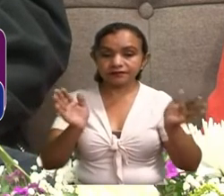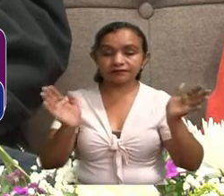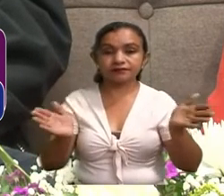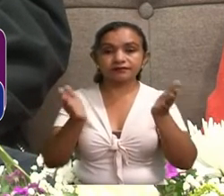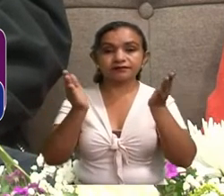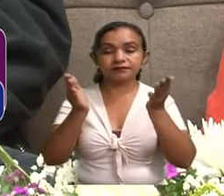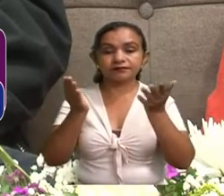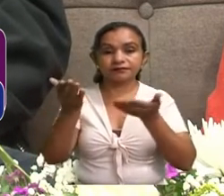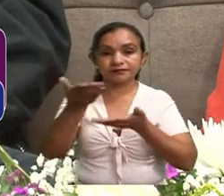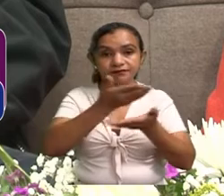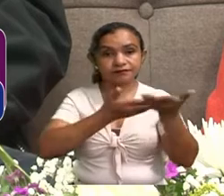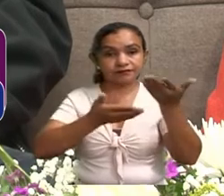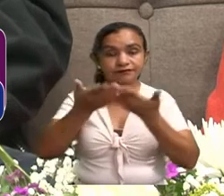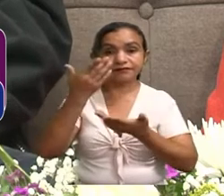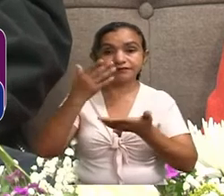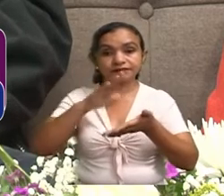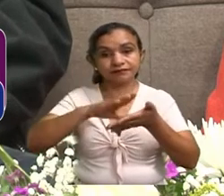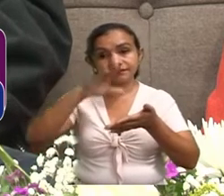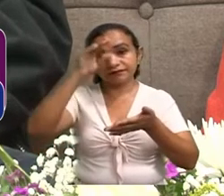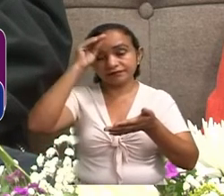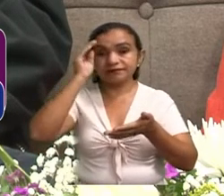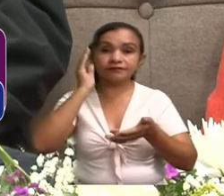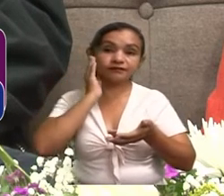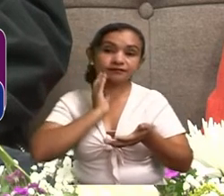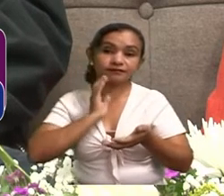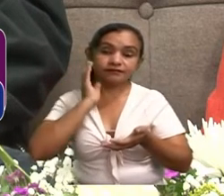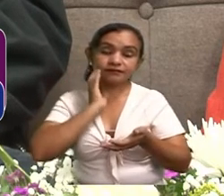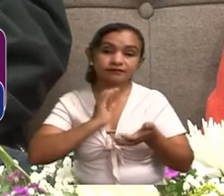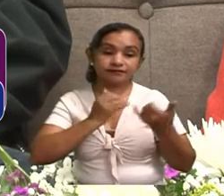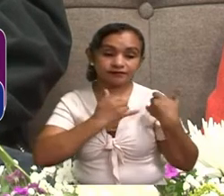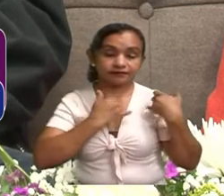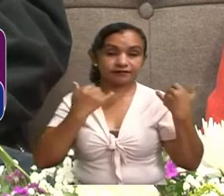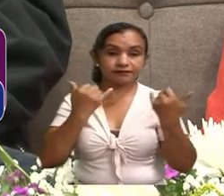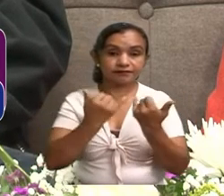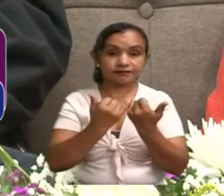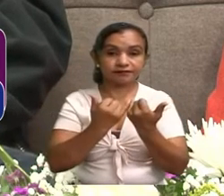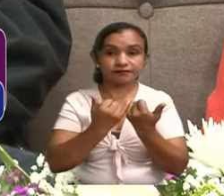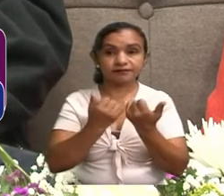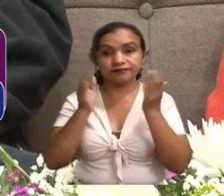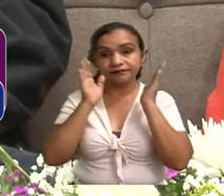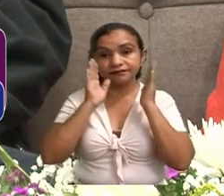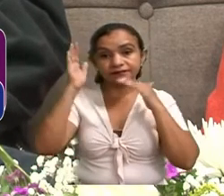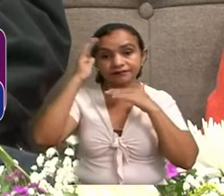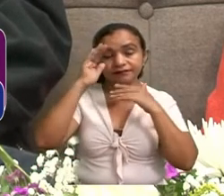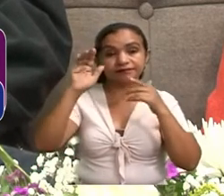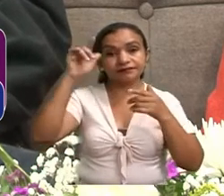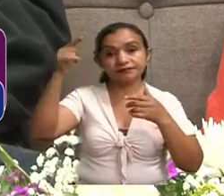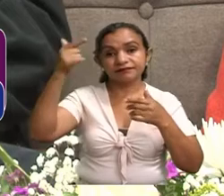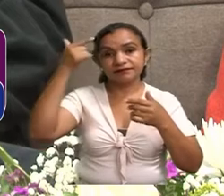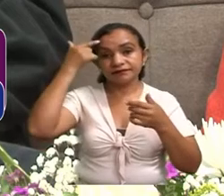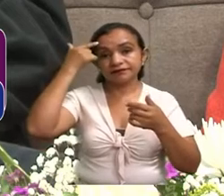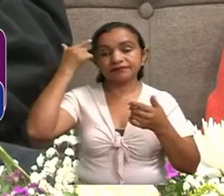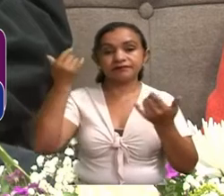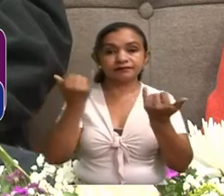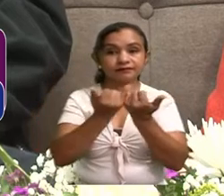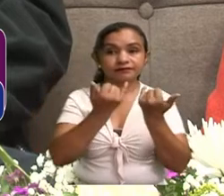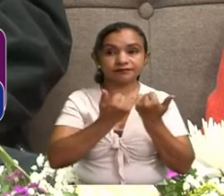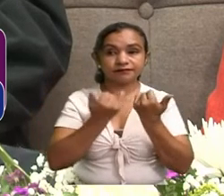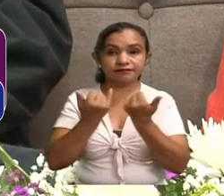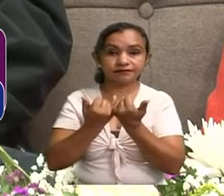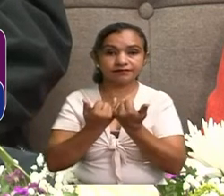de intercambio de conocimiento y experiencia entre las instituciones públicas y privadas, la academia, porque también está